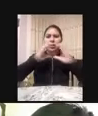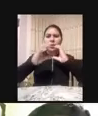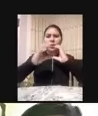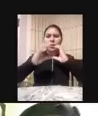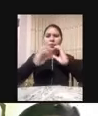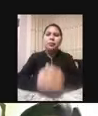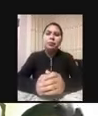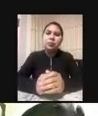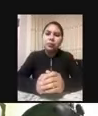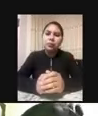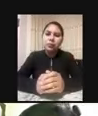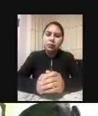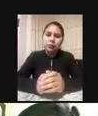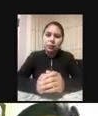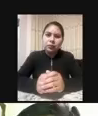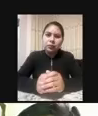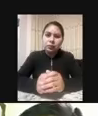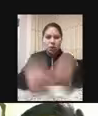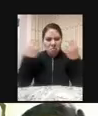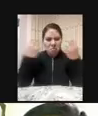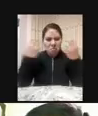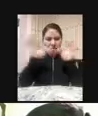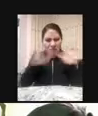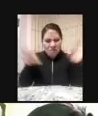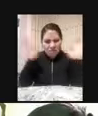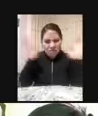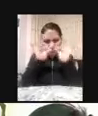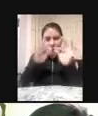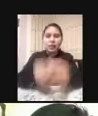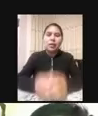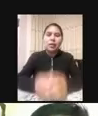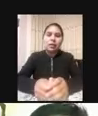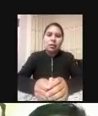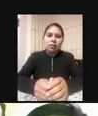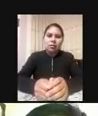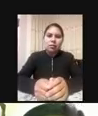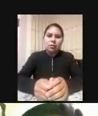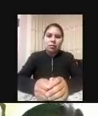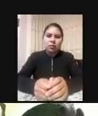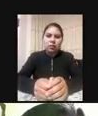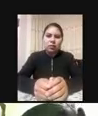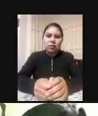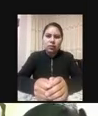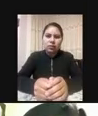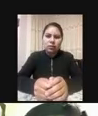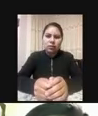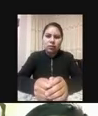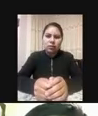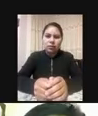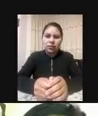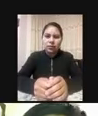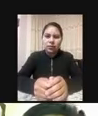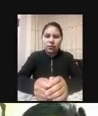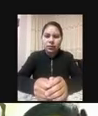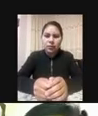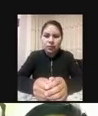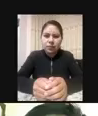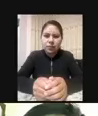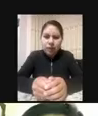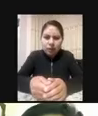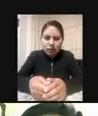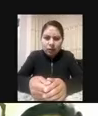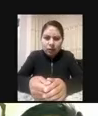dicho anteriormente o dificultades que tiene un niño con síndrome de Down. Entre estos es la hipotonía. La hipotonía también se va a presentar en la